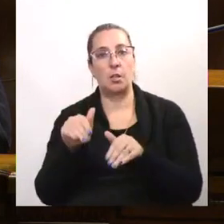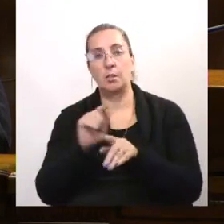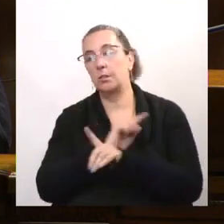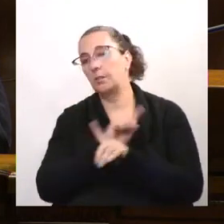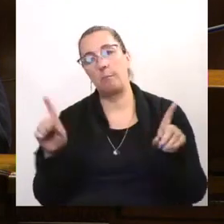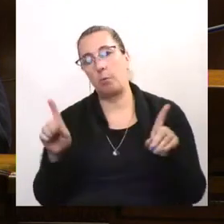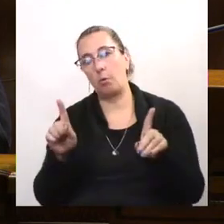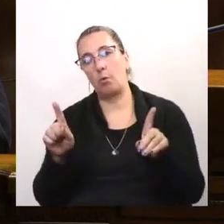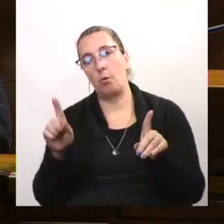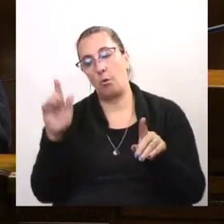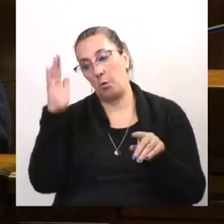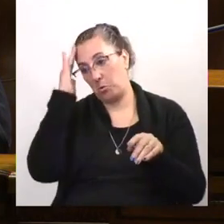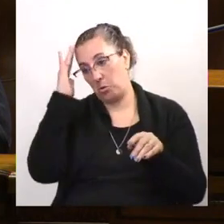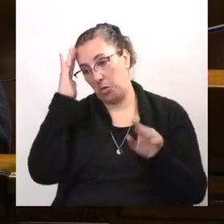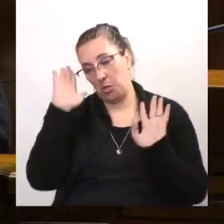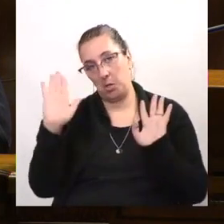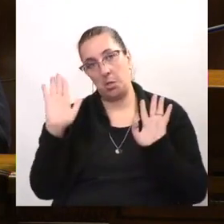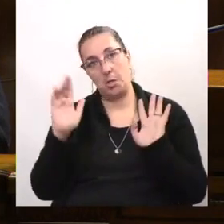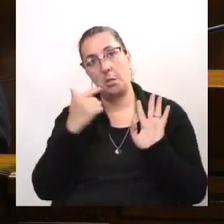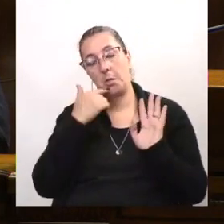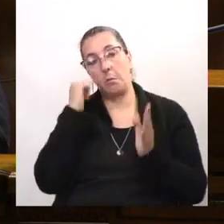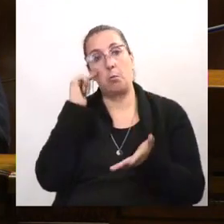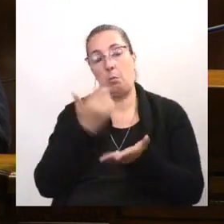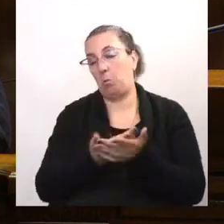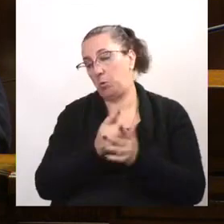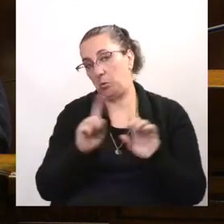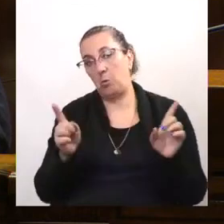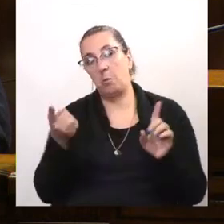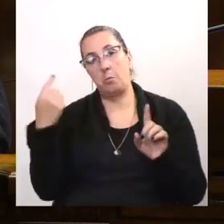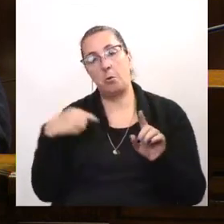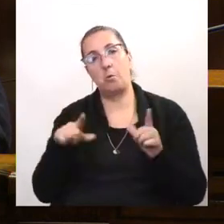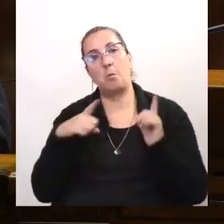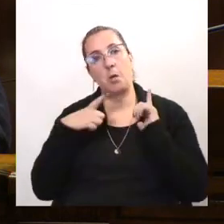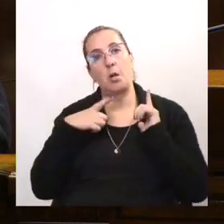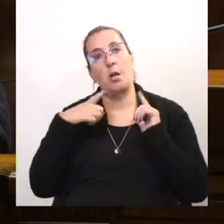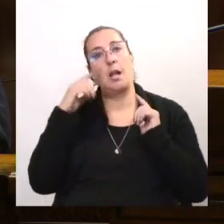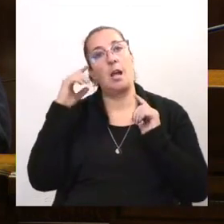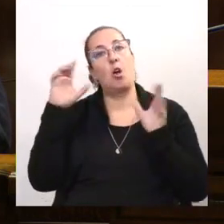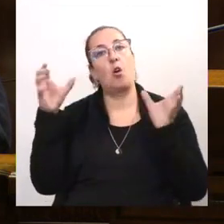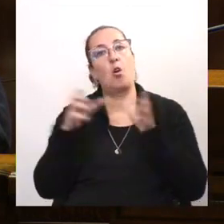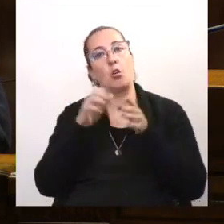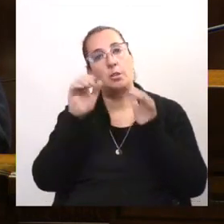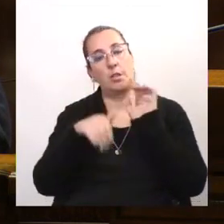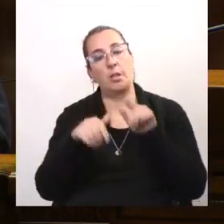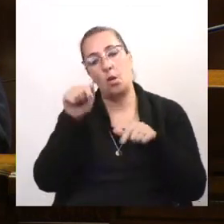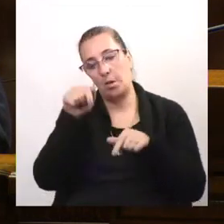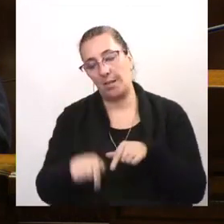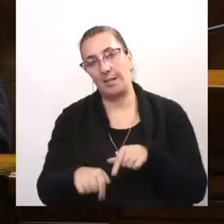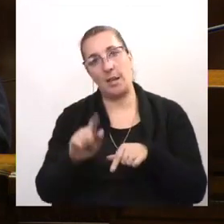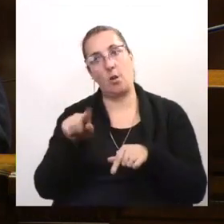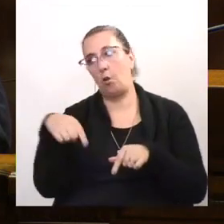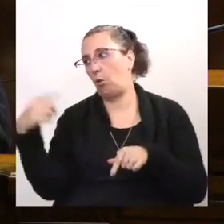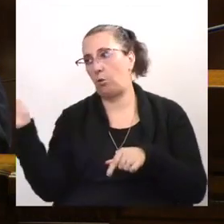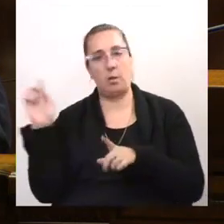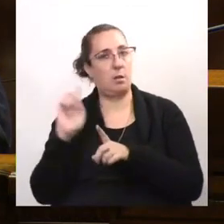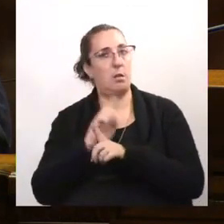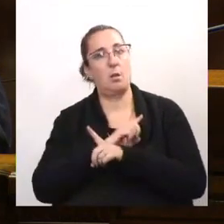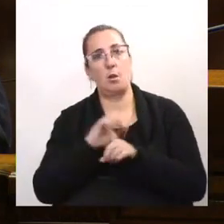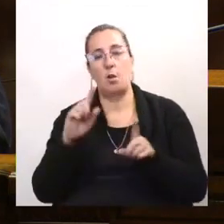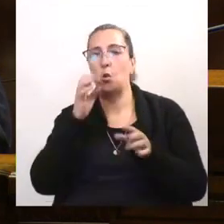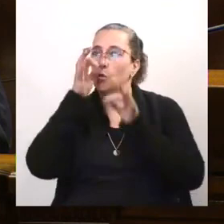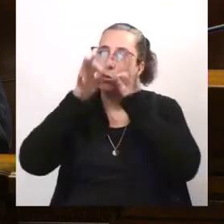tampoco tengo noticia que lo hayan propuesto, pero espero que la Corte, con esta integración o con ninguna otra,